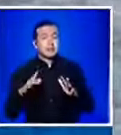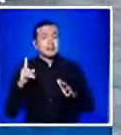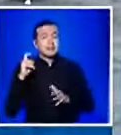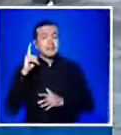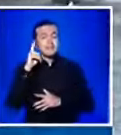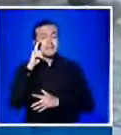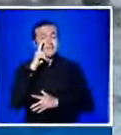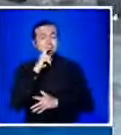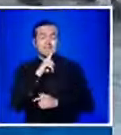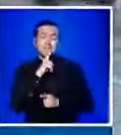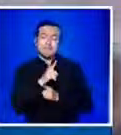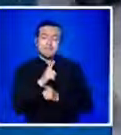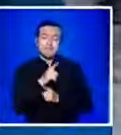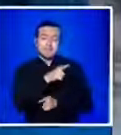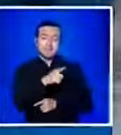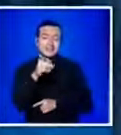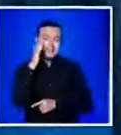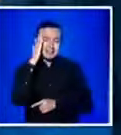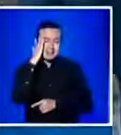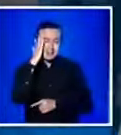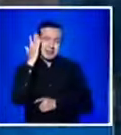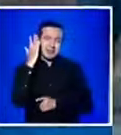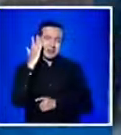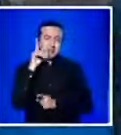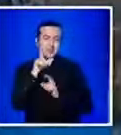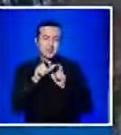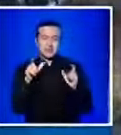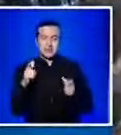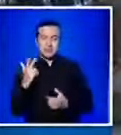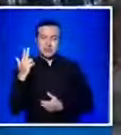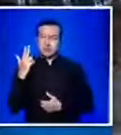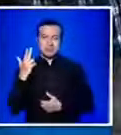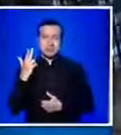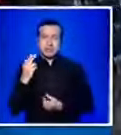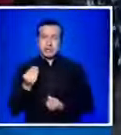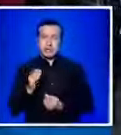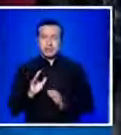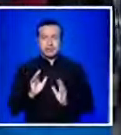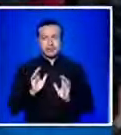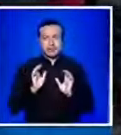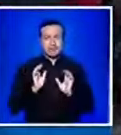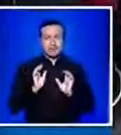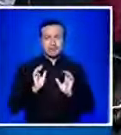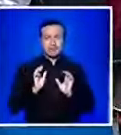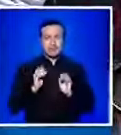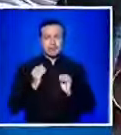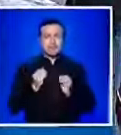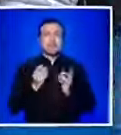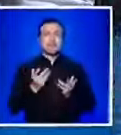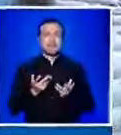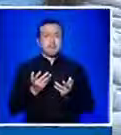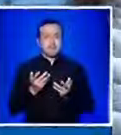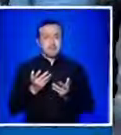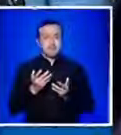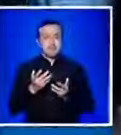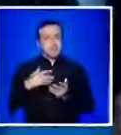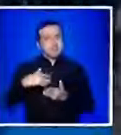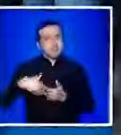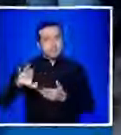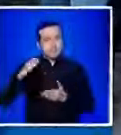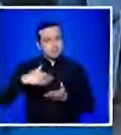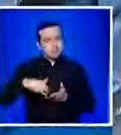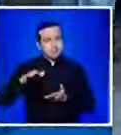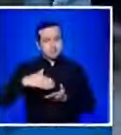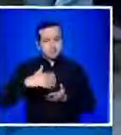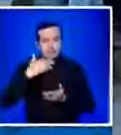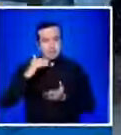pero usted sabe que con la gente viene armada, nosotros no podemos hacer nada, y por eso es que nosotros nos hemos rehusado y preferimos no